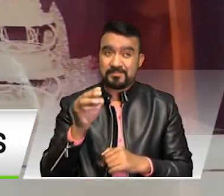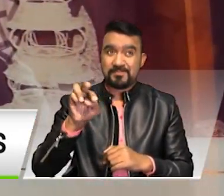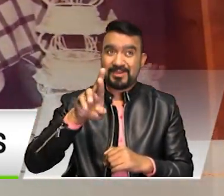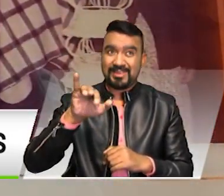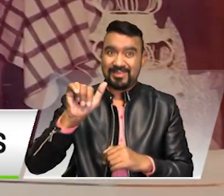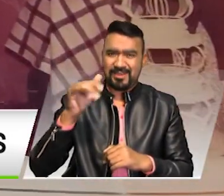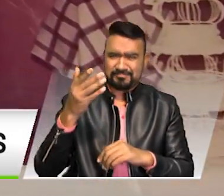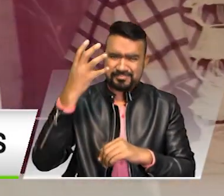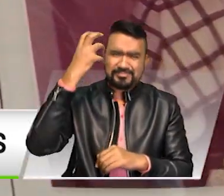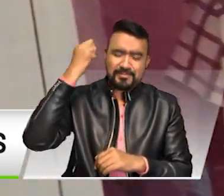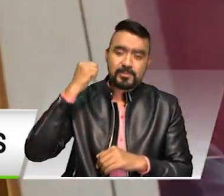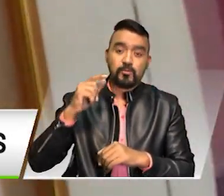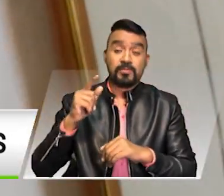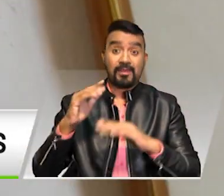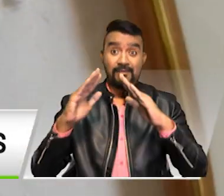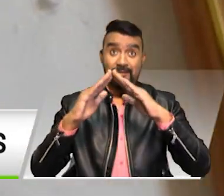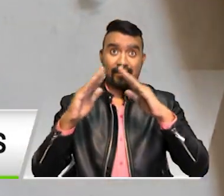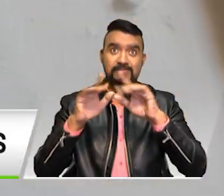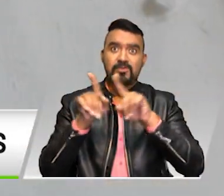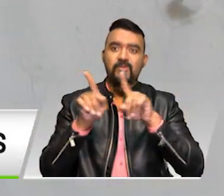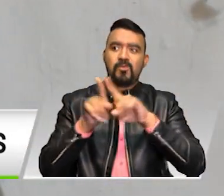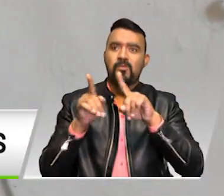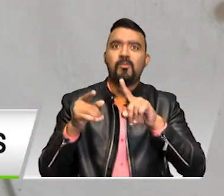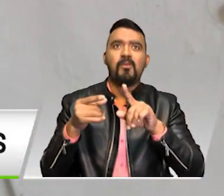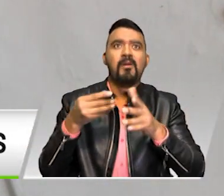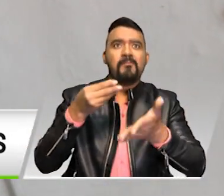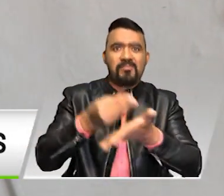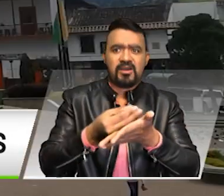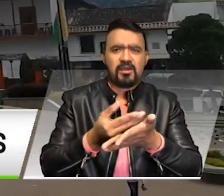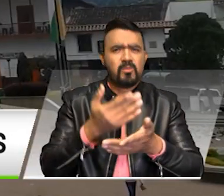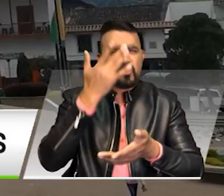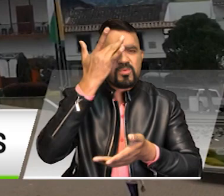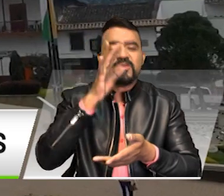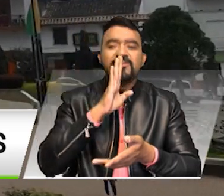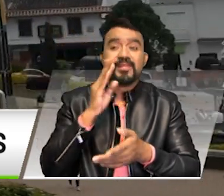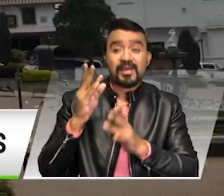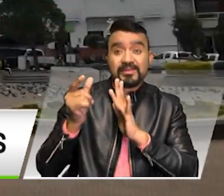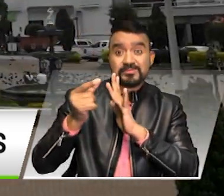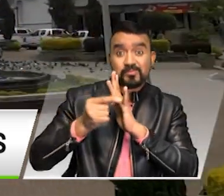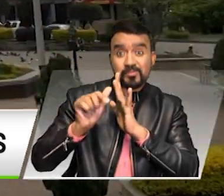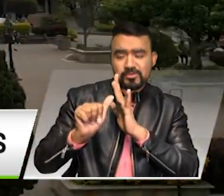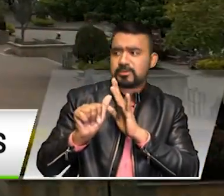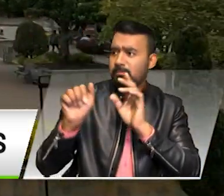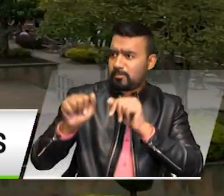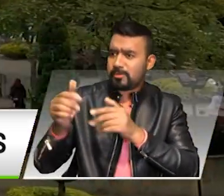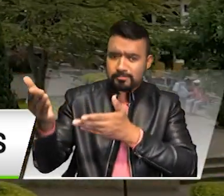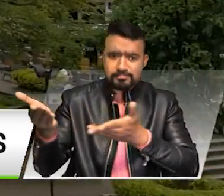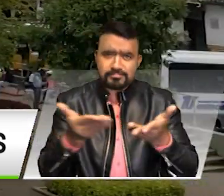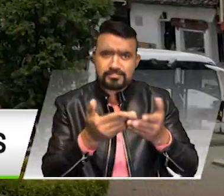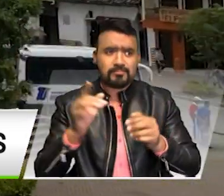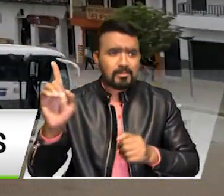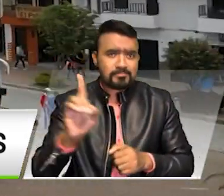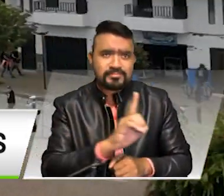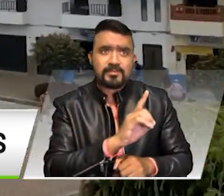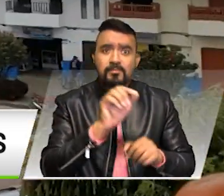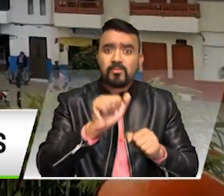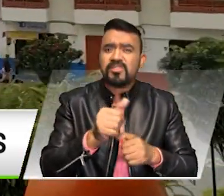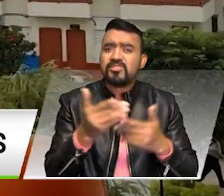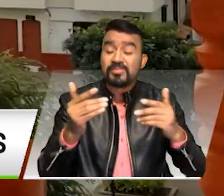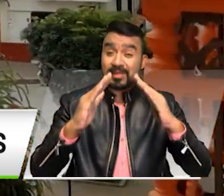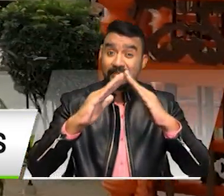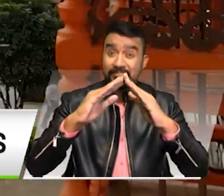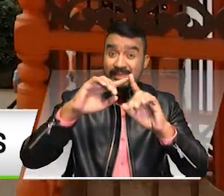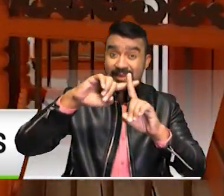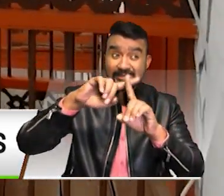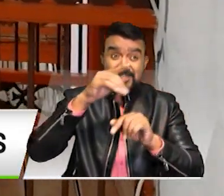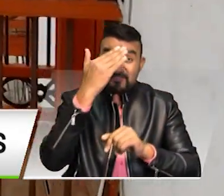Rincón. La adquirió en un acto de amor hacia su esposa María Teresa Hernández, para que ella pudiera ir sin problemas a la misa de las 5 de la mañana.